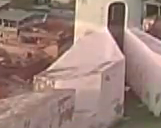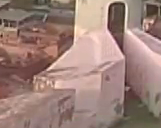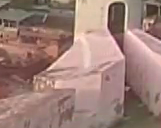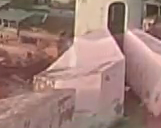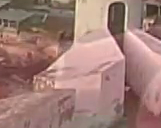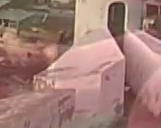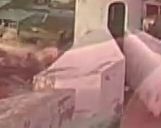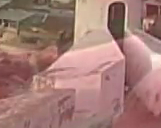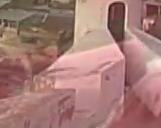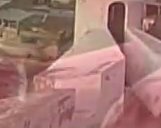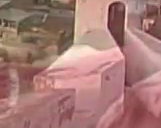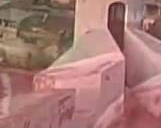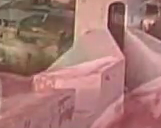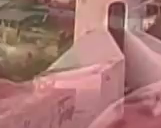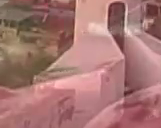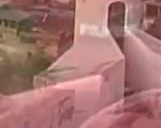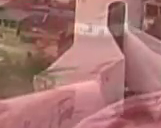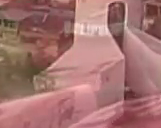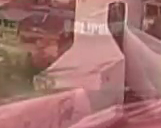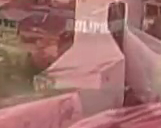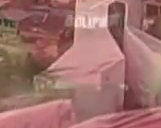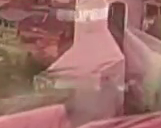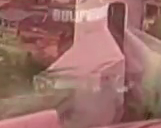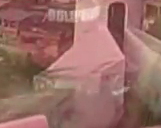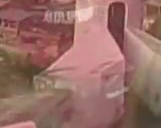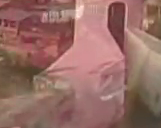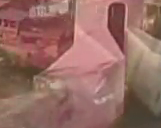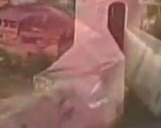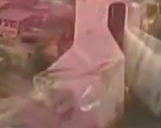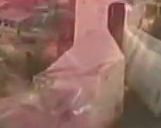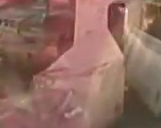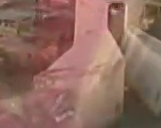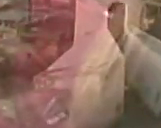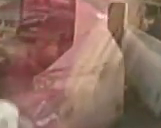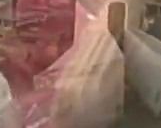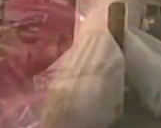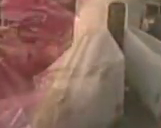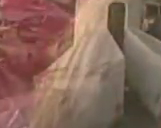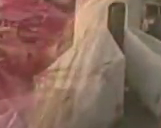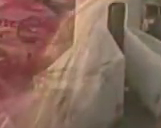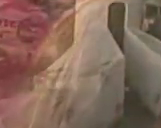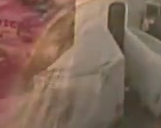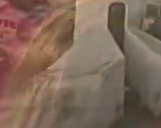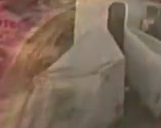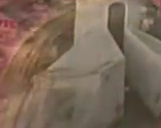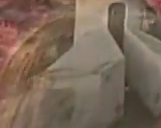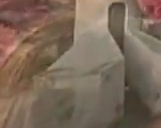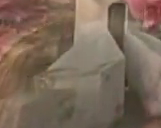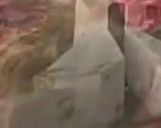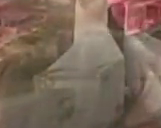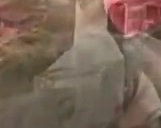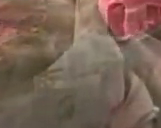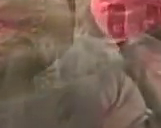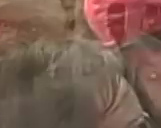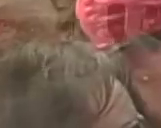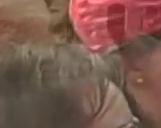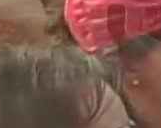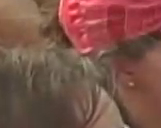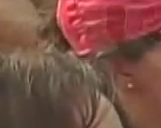varguenses, ustedes son herederos de una sangre heroica.